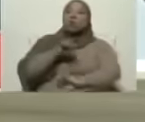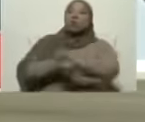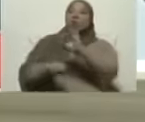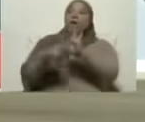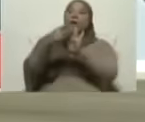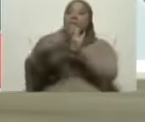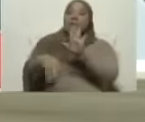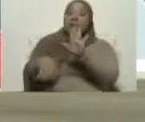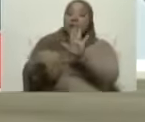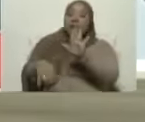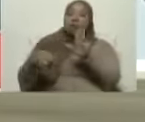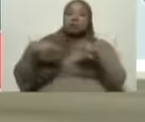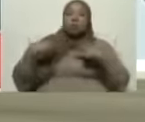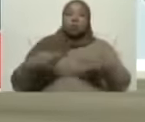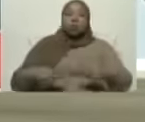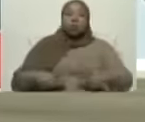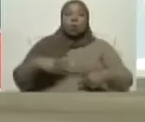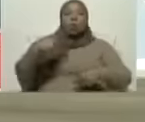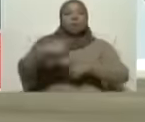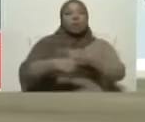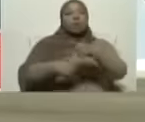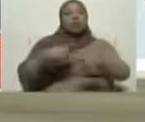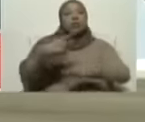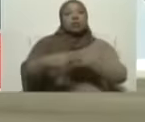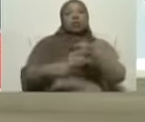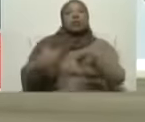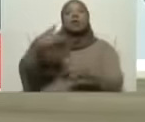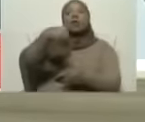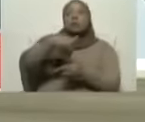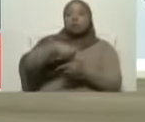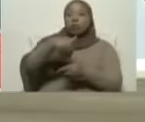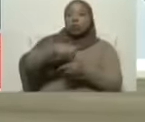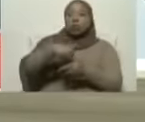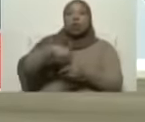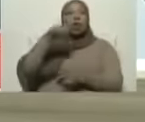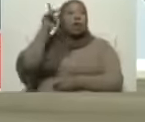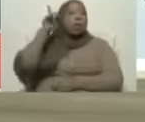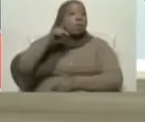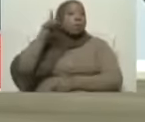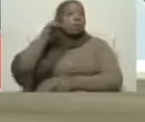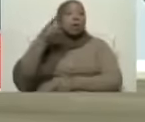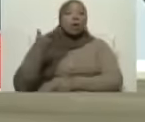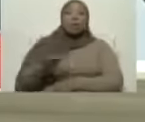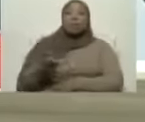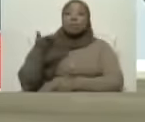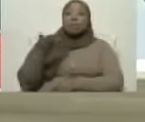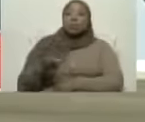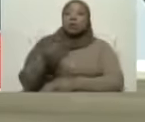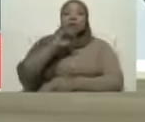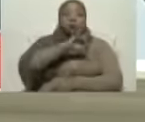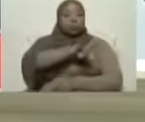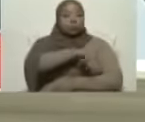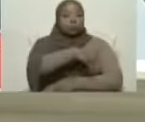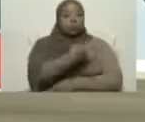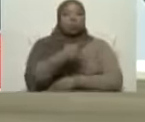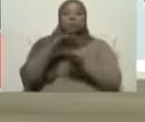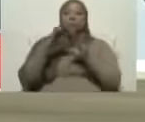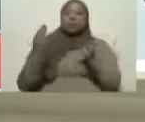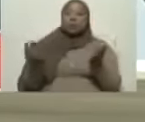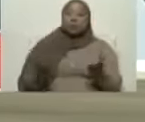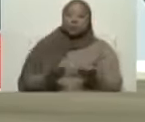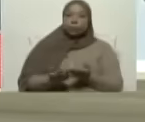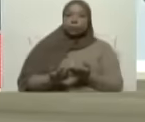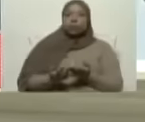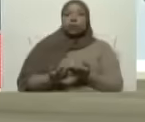derechos humanos, de los procesos electorales, profesores de importantes universidades del mundo